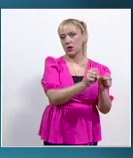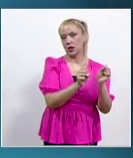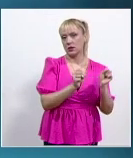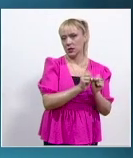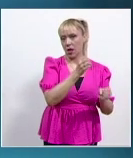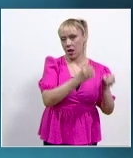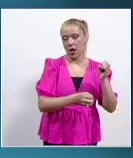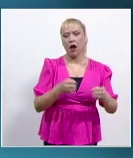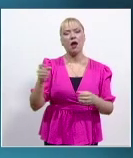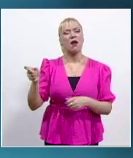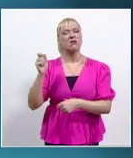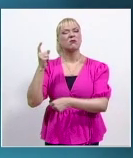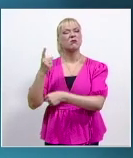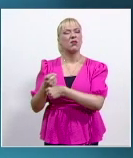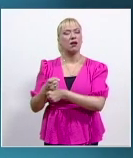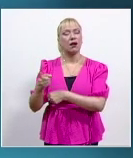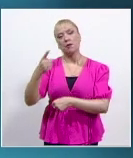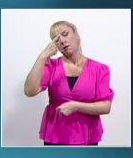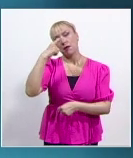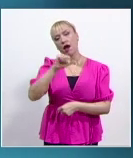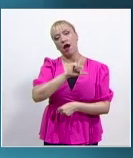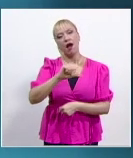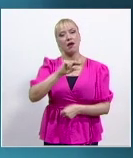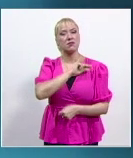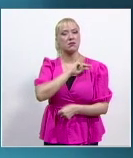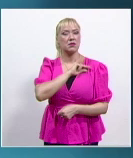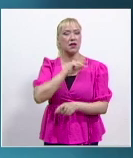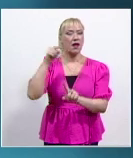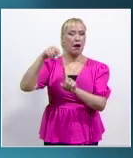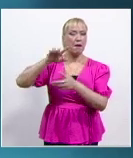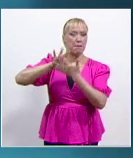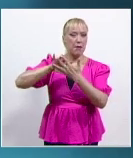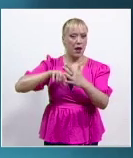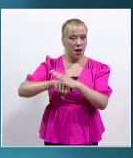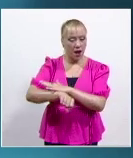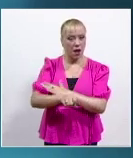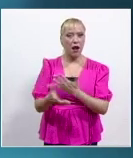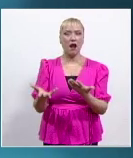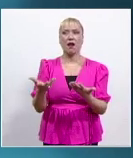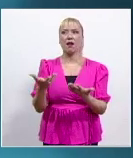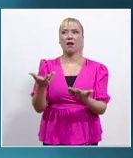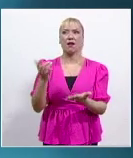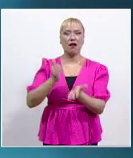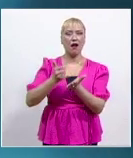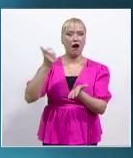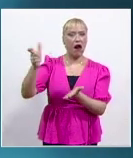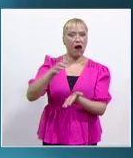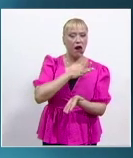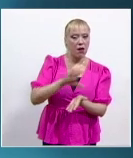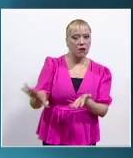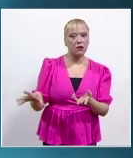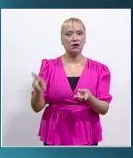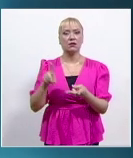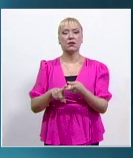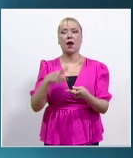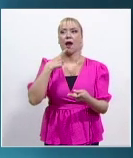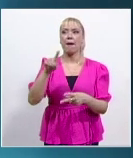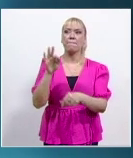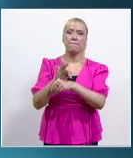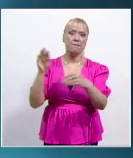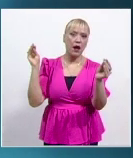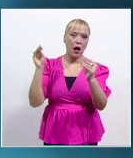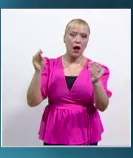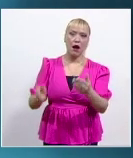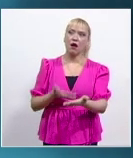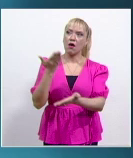destacan criterios de competencia de tribunales colegiados en materia penal, defraudación fiscal equiparada, demandas de amparo presentadas